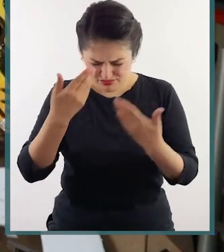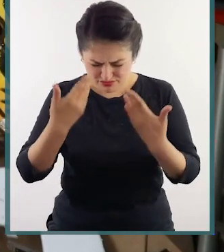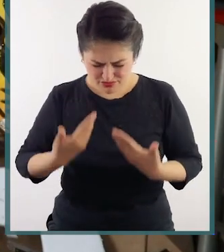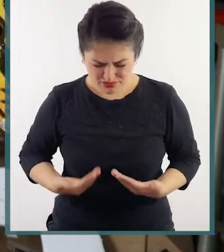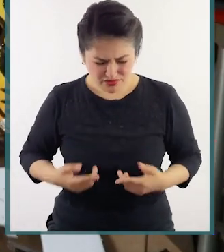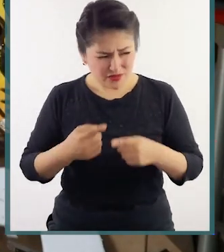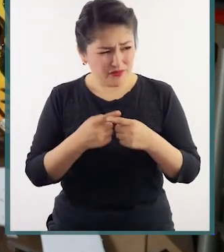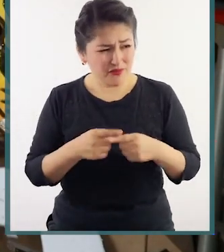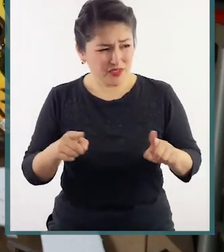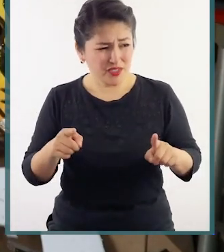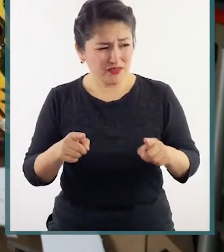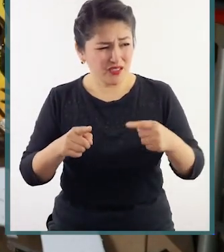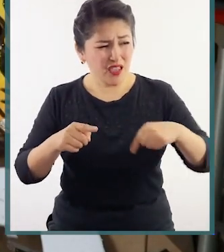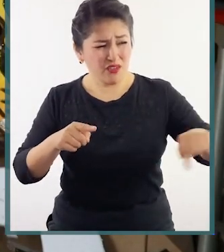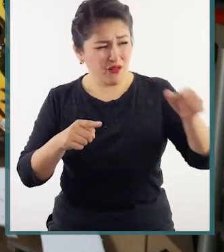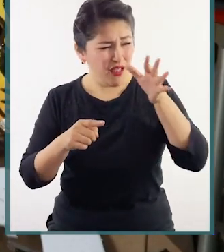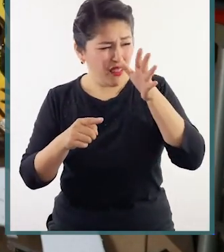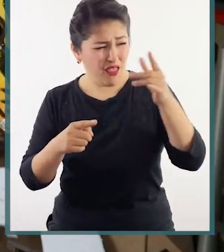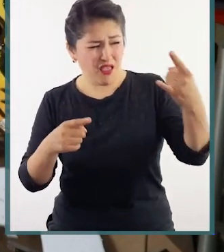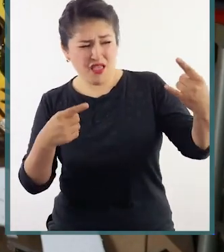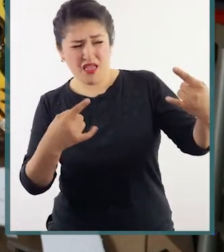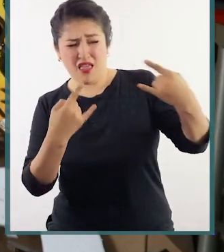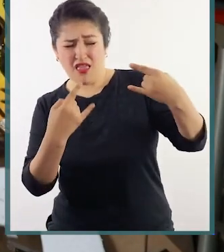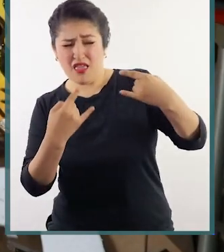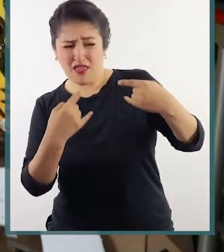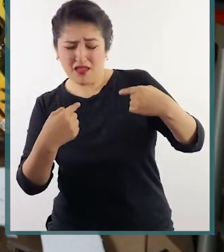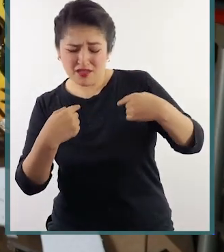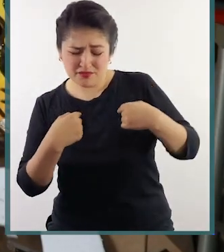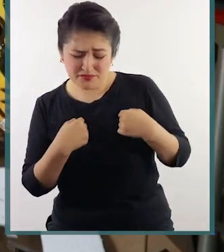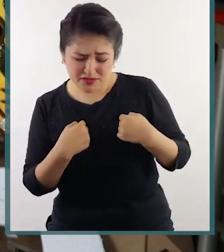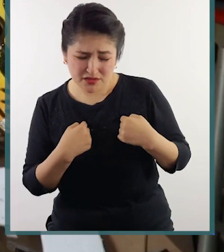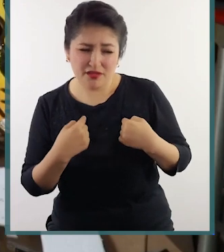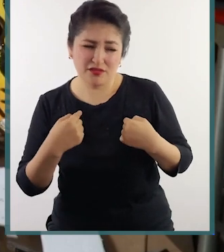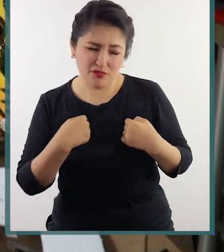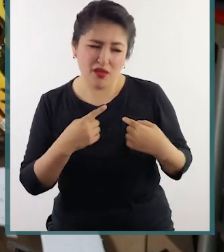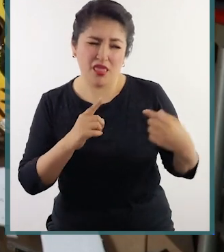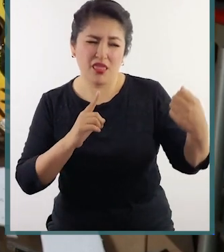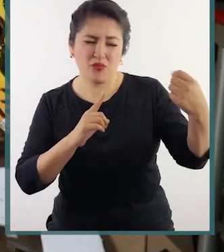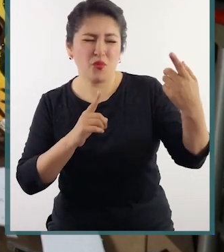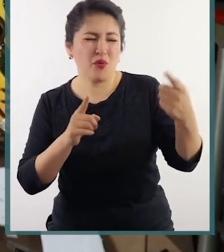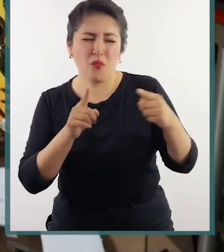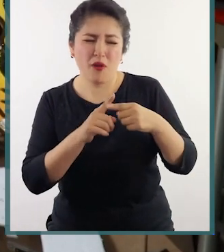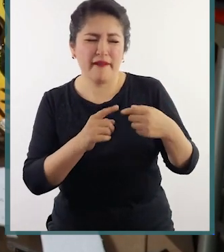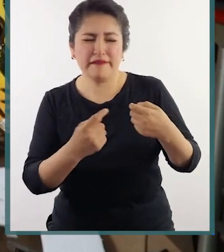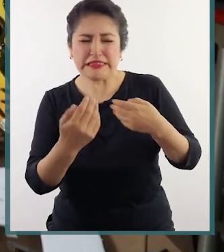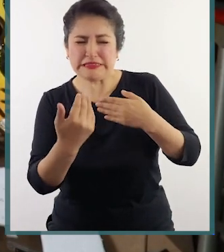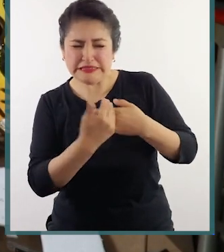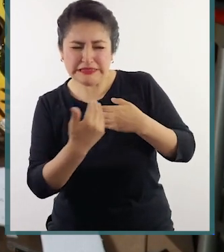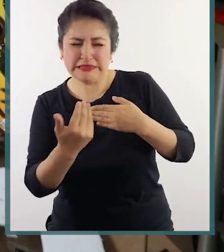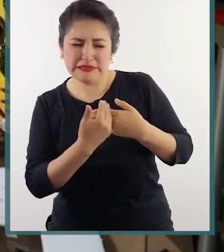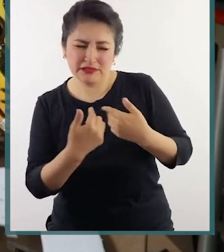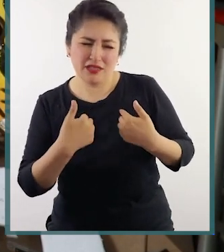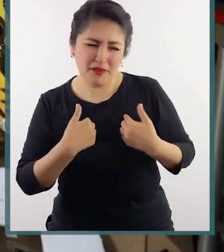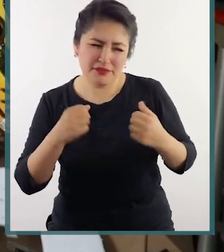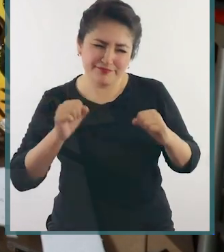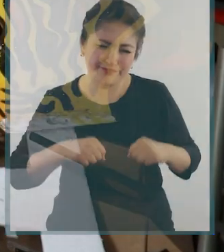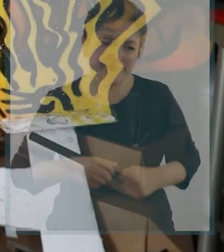distinto, que ahora eran sujetos de burla. Entonces podría decir que sufrí de acoso, ¿no? Acoso en el